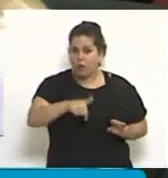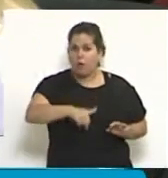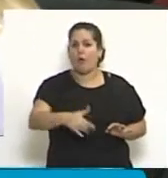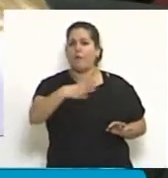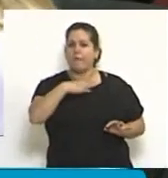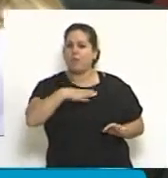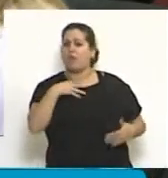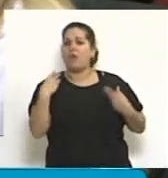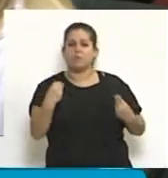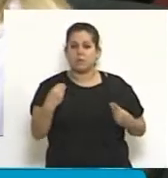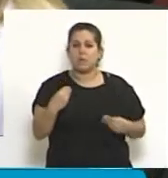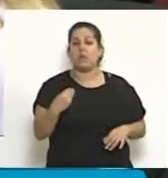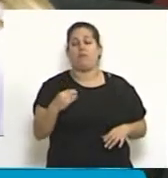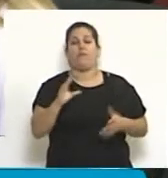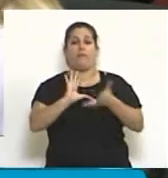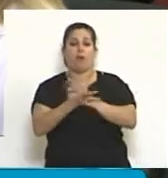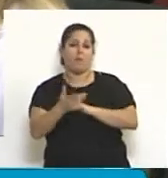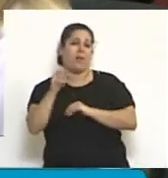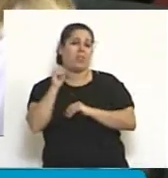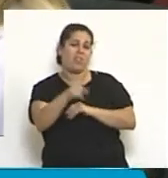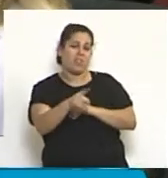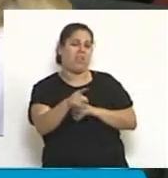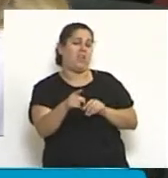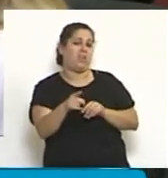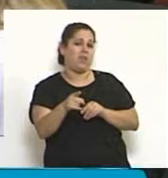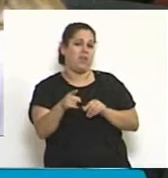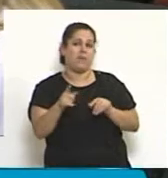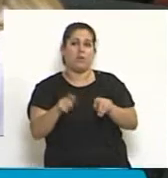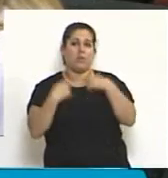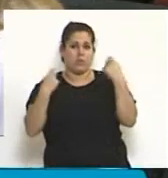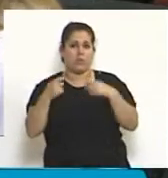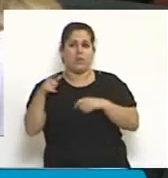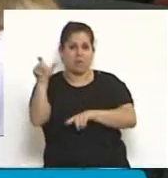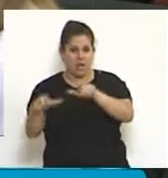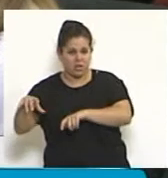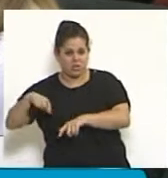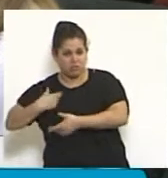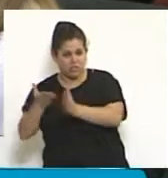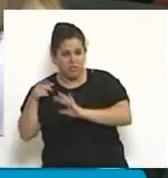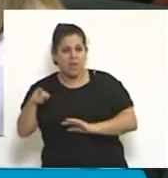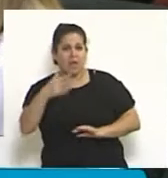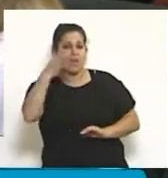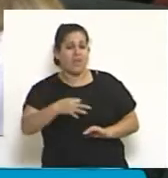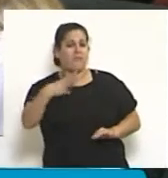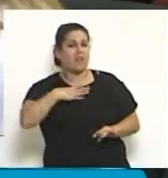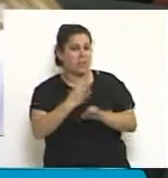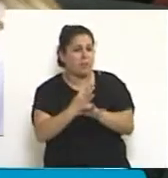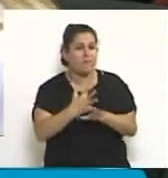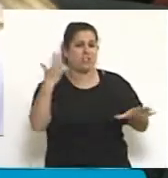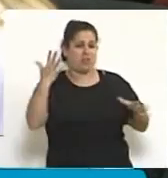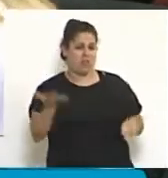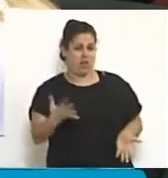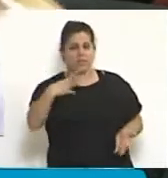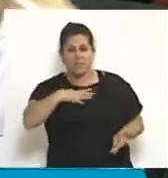de deliberaciones, en las formas, insisto, afectando el fondo, es la seriedad, la